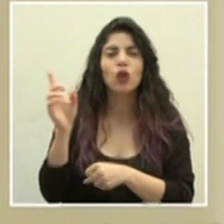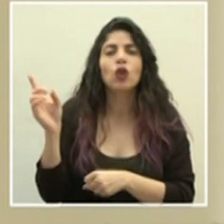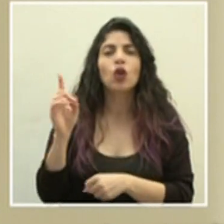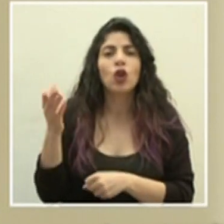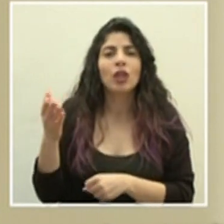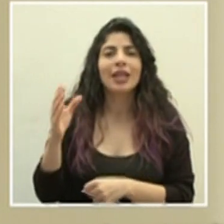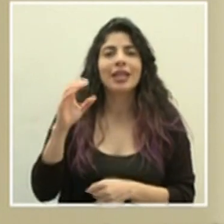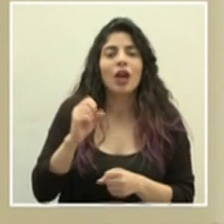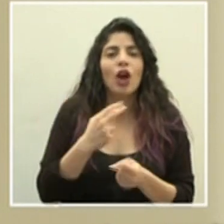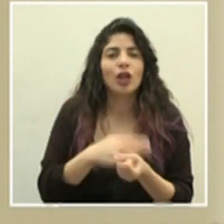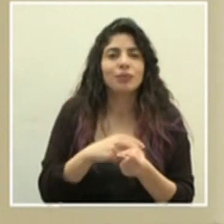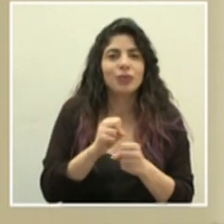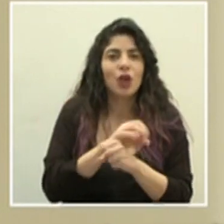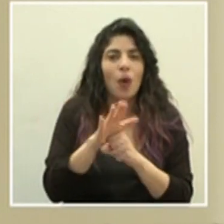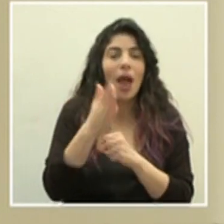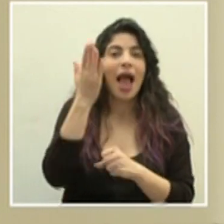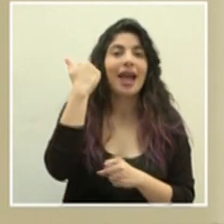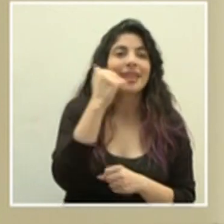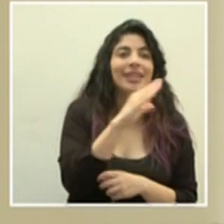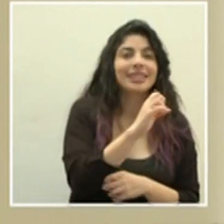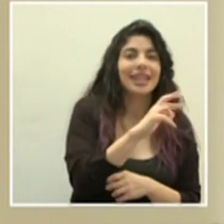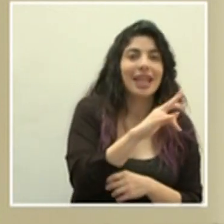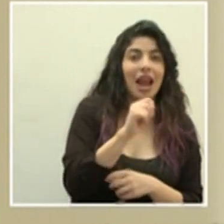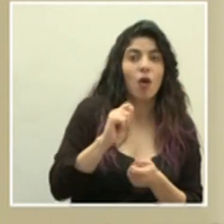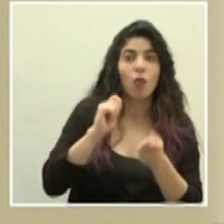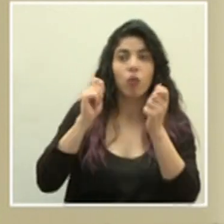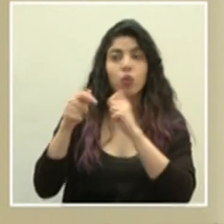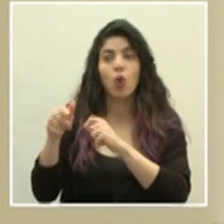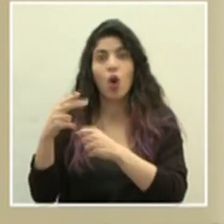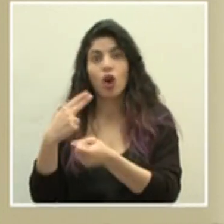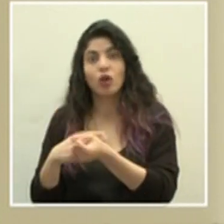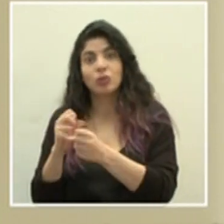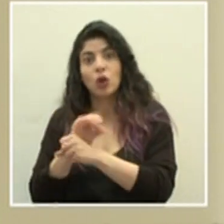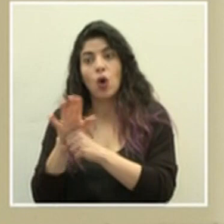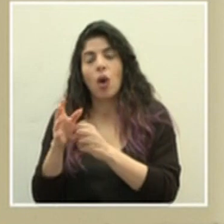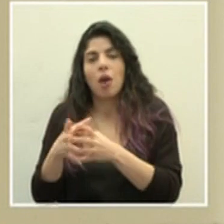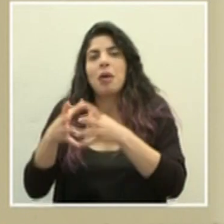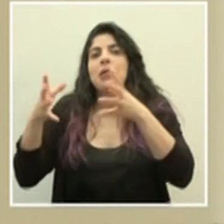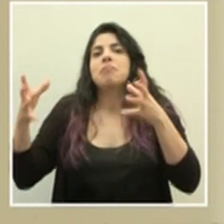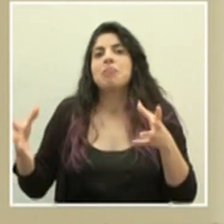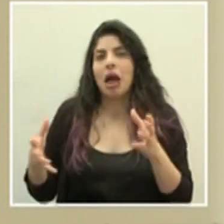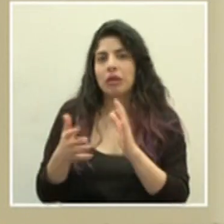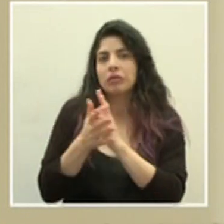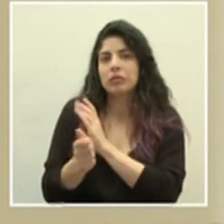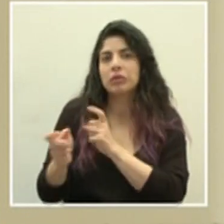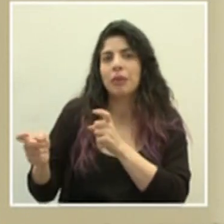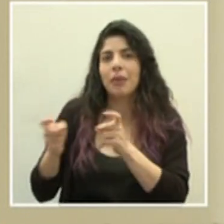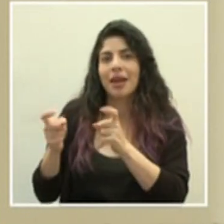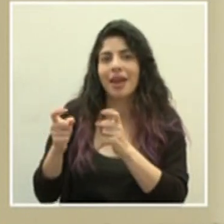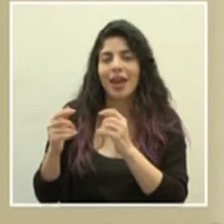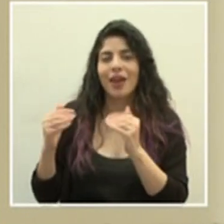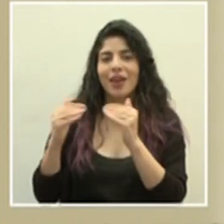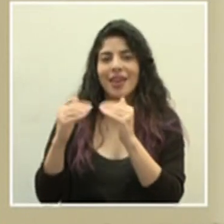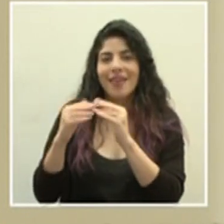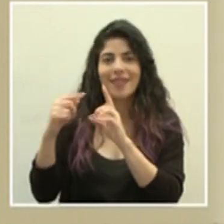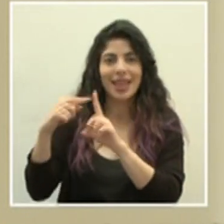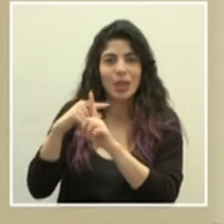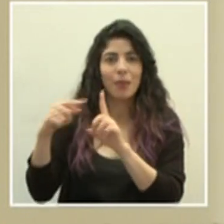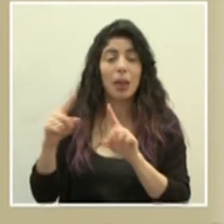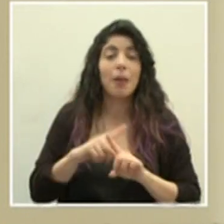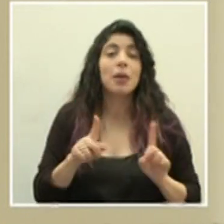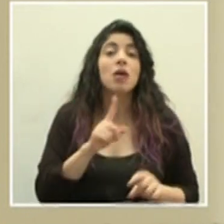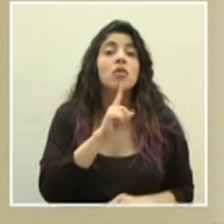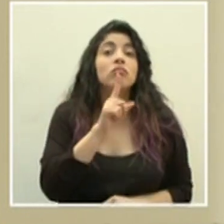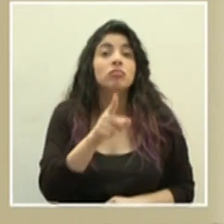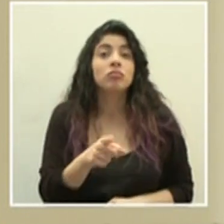el SEDACO, ¿verdad?, que antes era el SENARE y que también ha permitido tener esa capacidad ampliada de manejos intermedios. Pero lo cierto es que